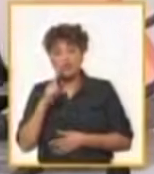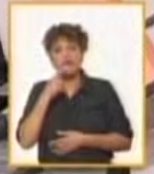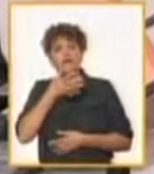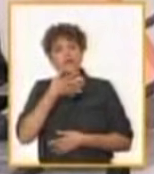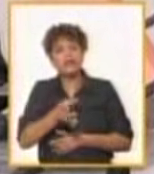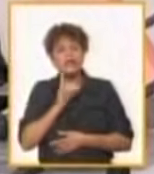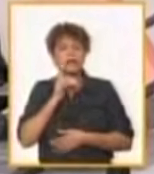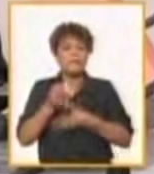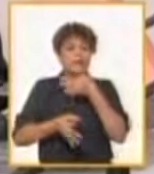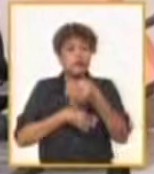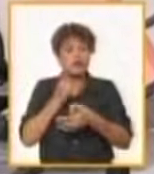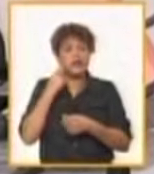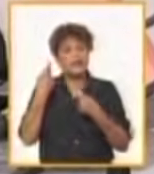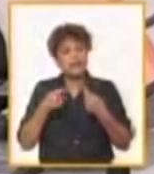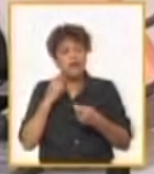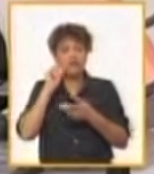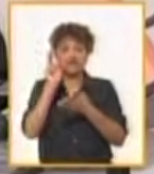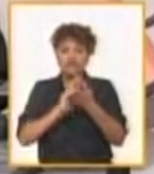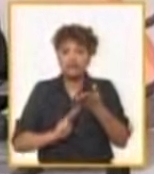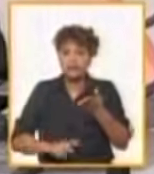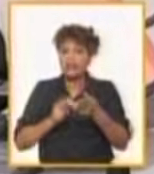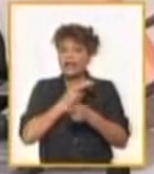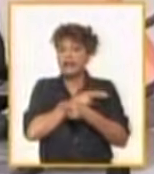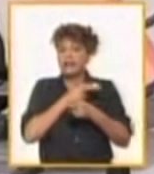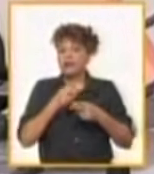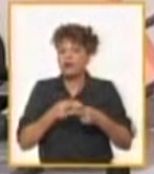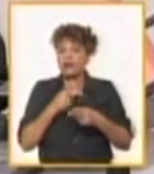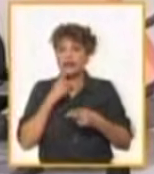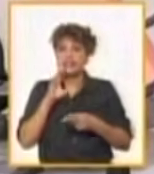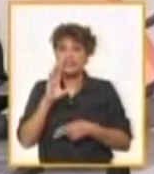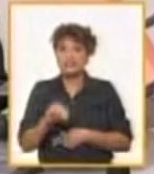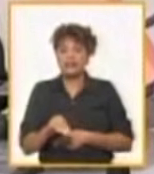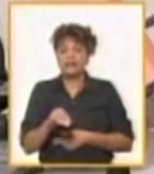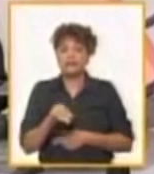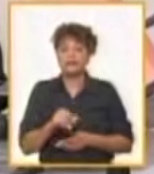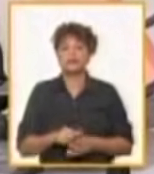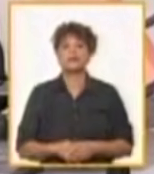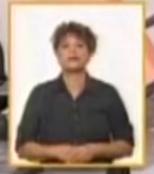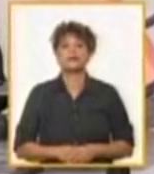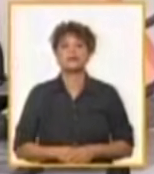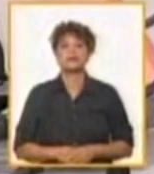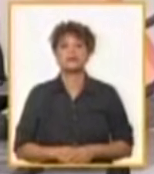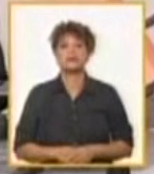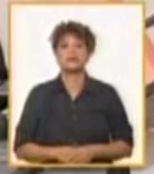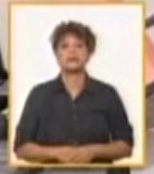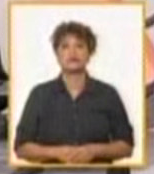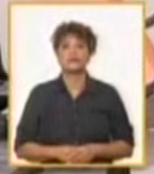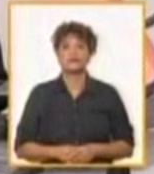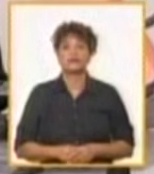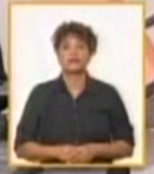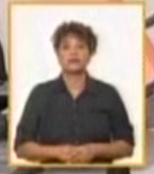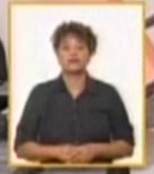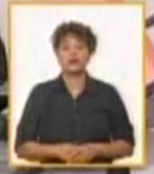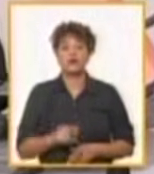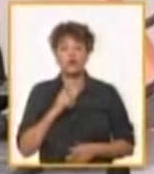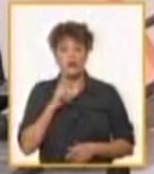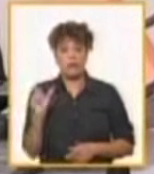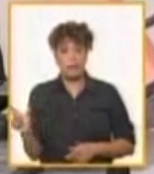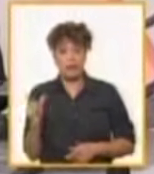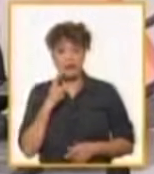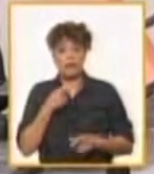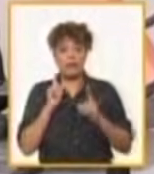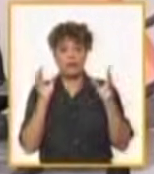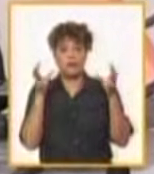después Graciela Pogolotti su trascendencia cuando decía, como consecuencia de ese encuentro y de aquellas palabras, se diseñó una política,